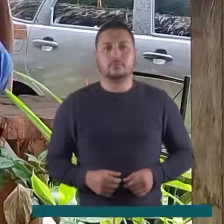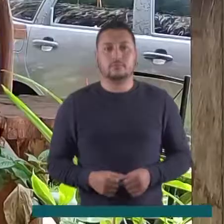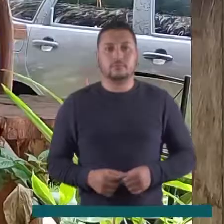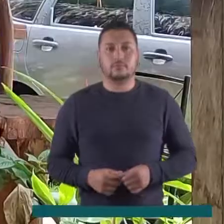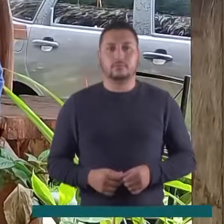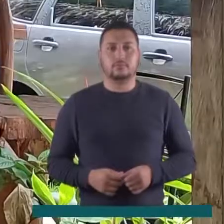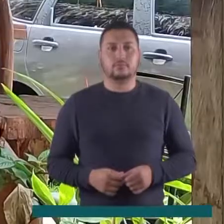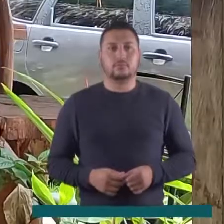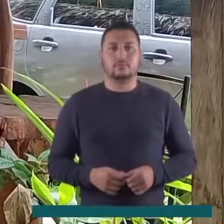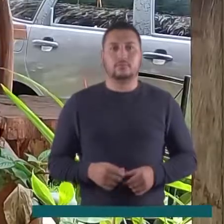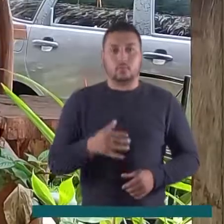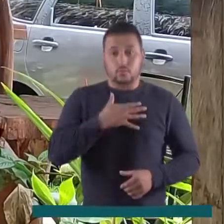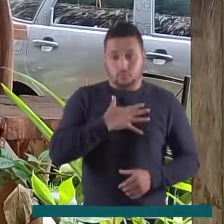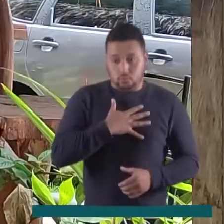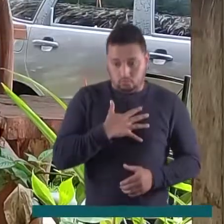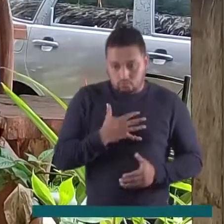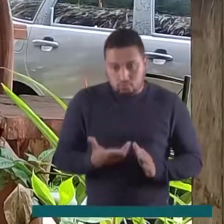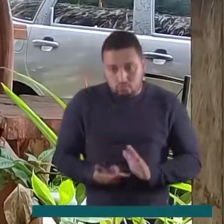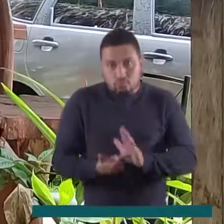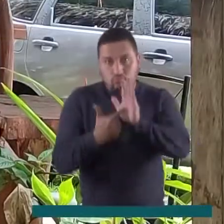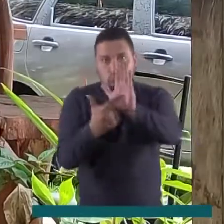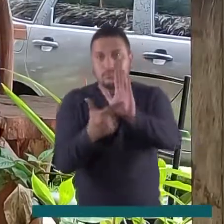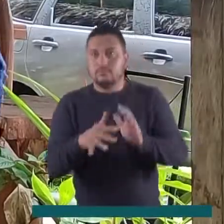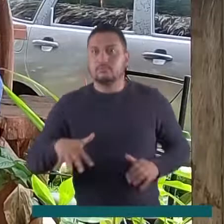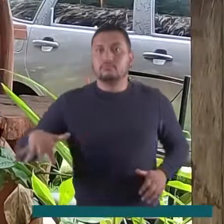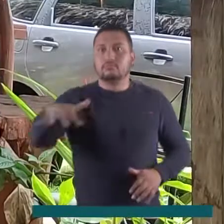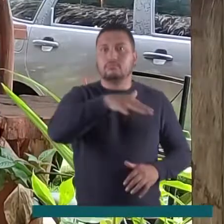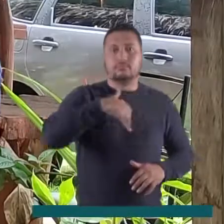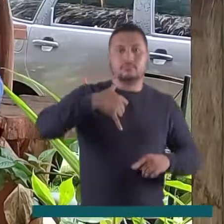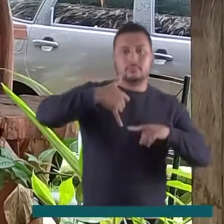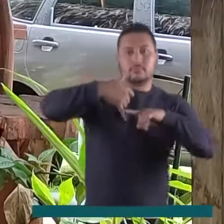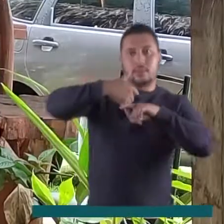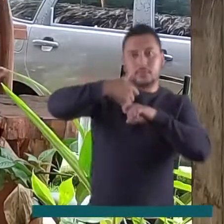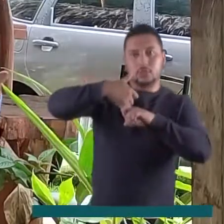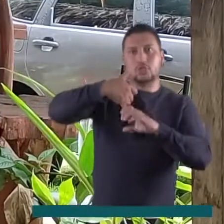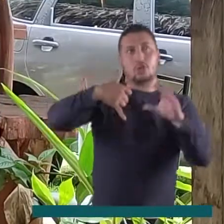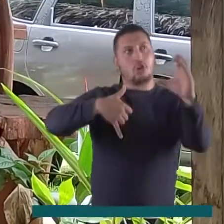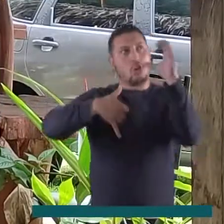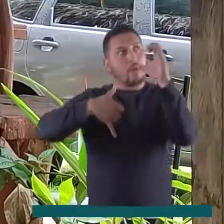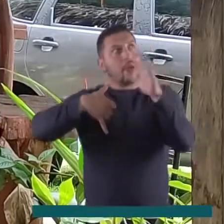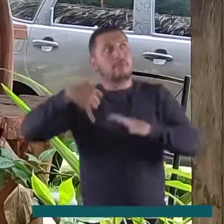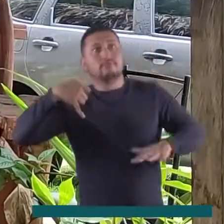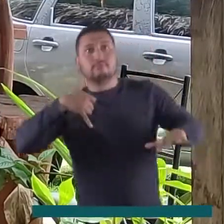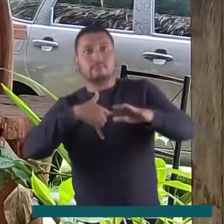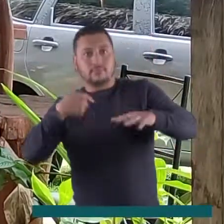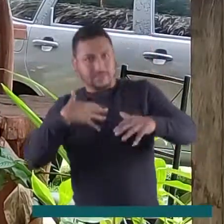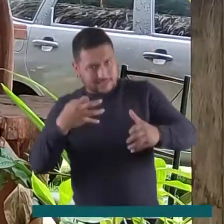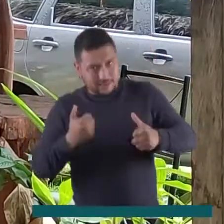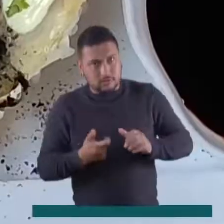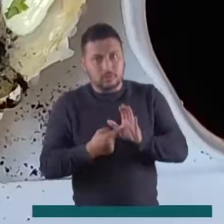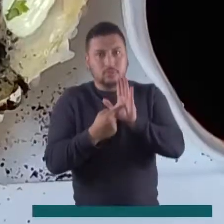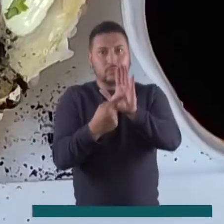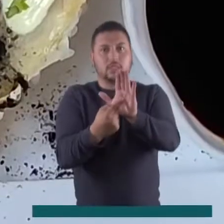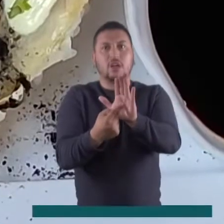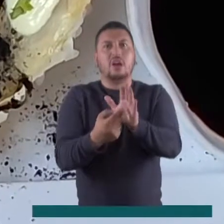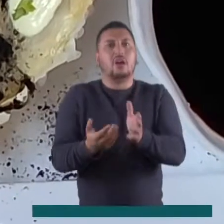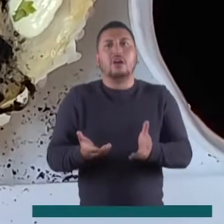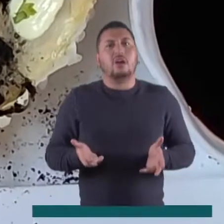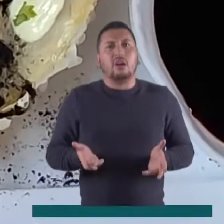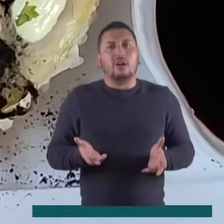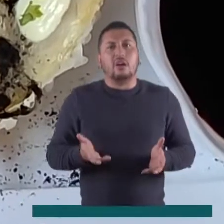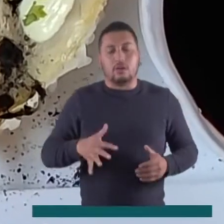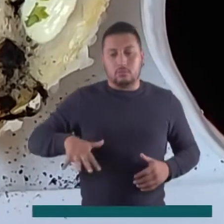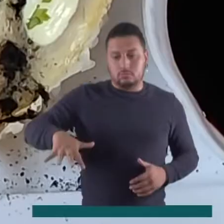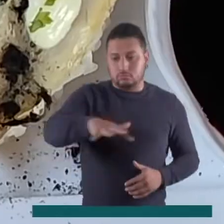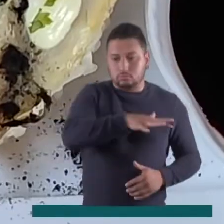así. Lo que yo vengo a ofertarle a mi región, a la Amazonía, a Colombia, al mundo, es lo que